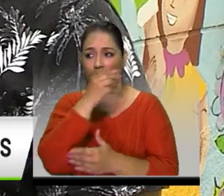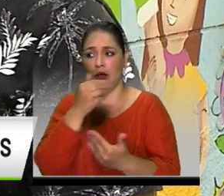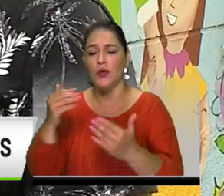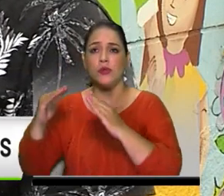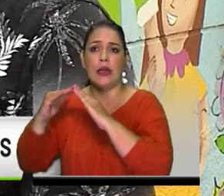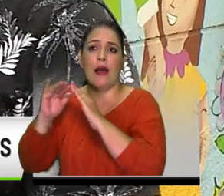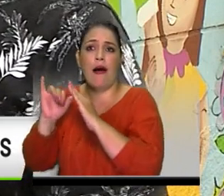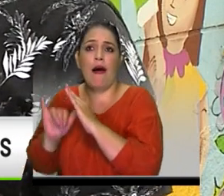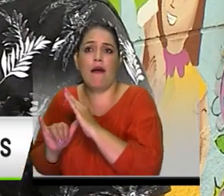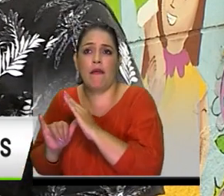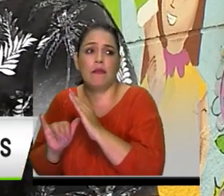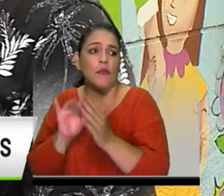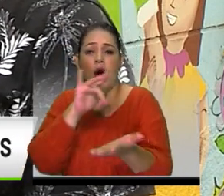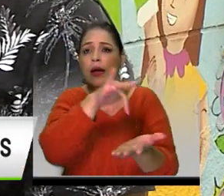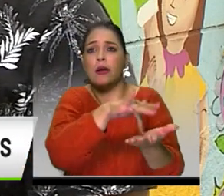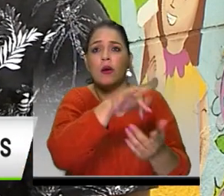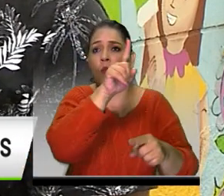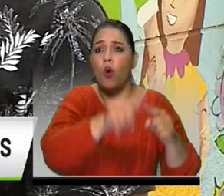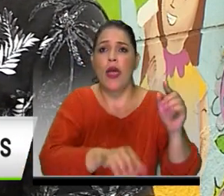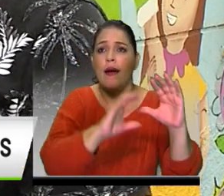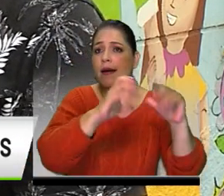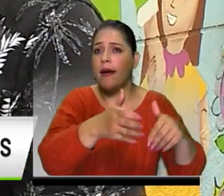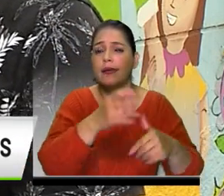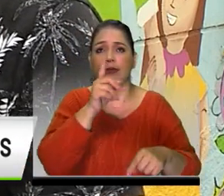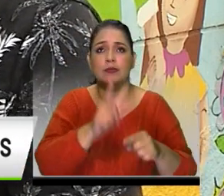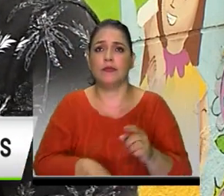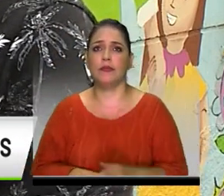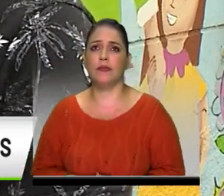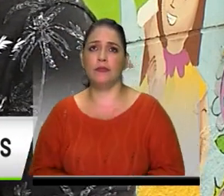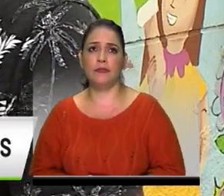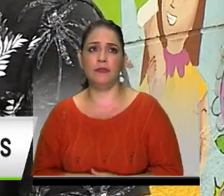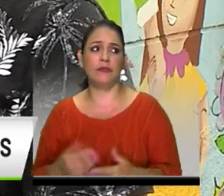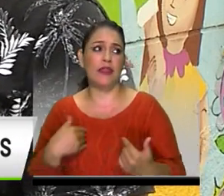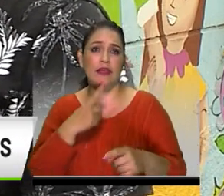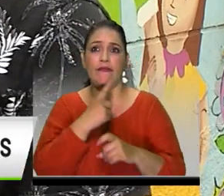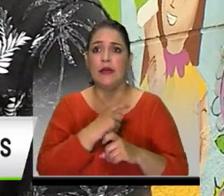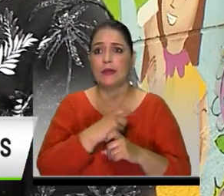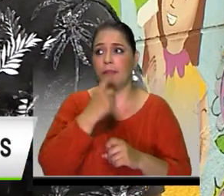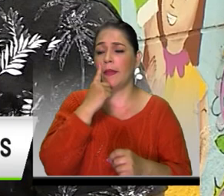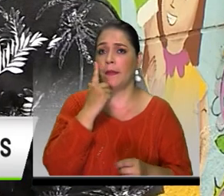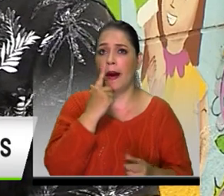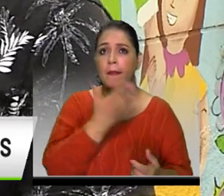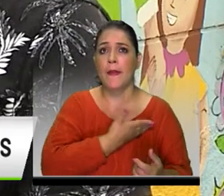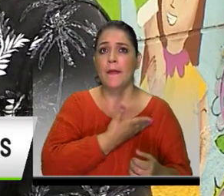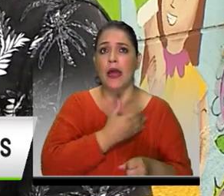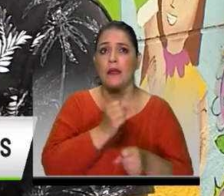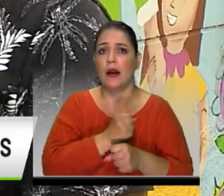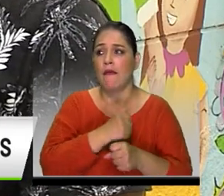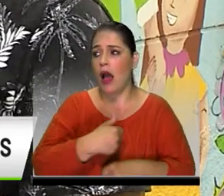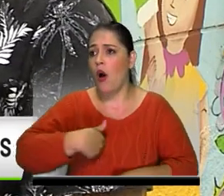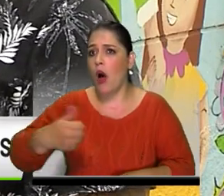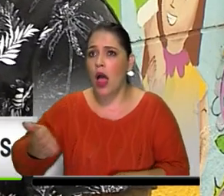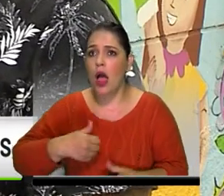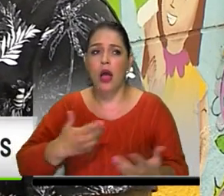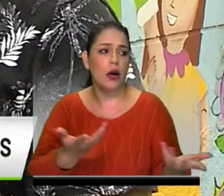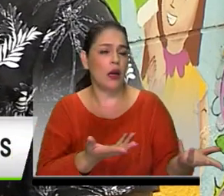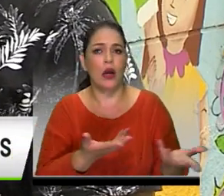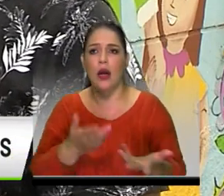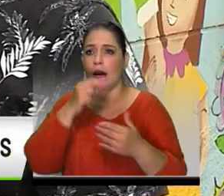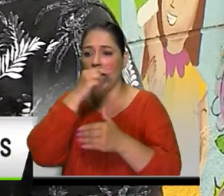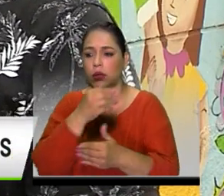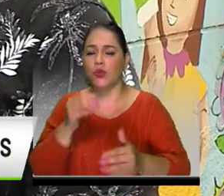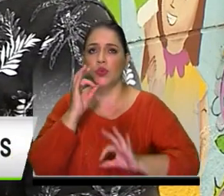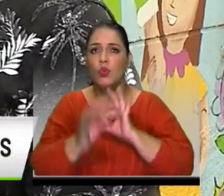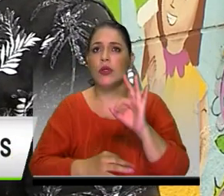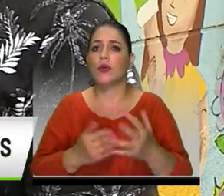podido empezar a asistir a clases. Y ya pues también se dificulta mucho nosotros como padres, porque también tenemos los trabajos, digamos, se nos